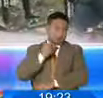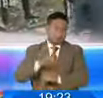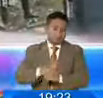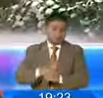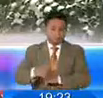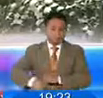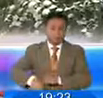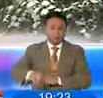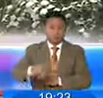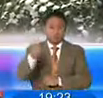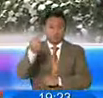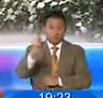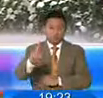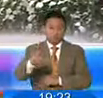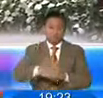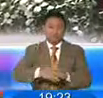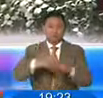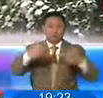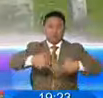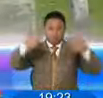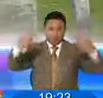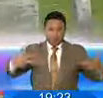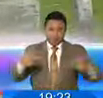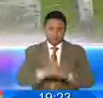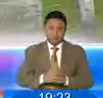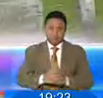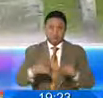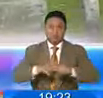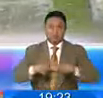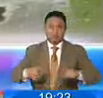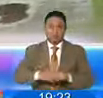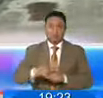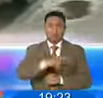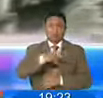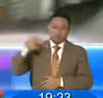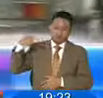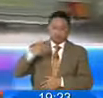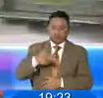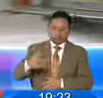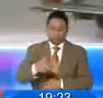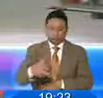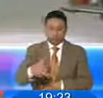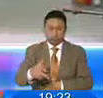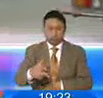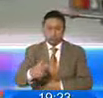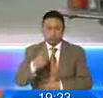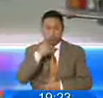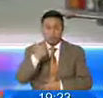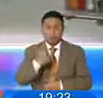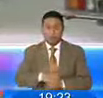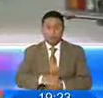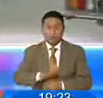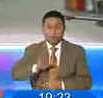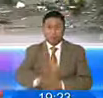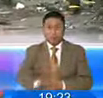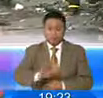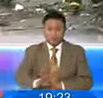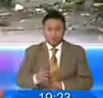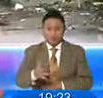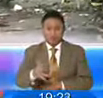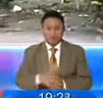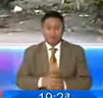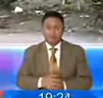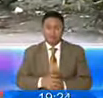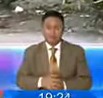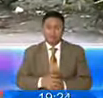dirección hacia el sector de Chillo Gallo. Sin embargo, al descender por esta vía, el conductor se habría percatado de la pérdida de frenos, provocando